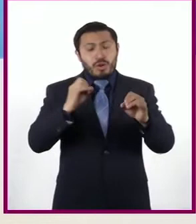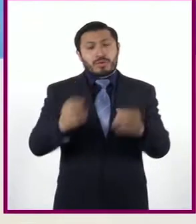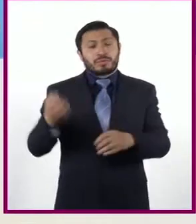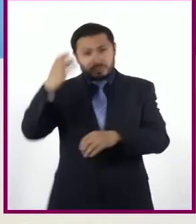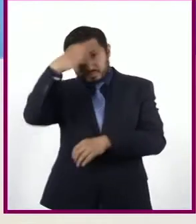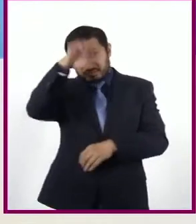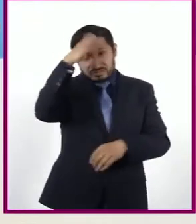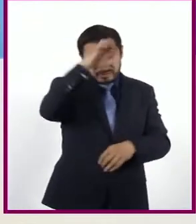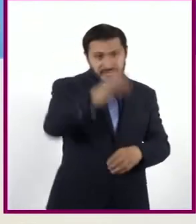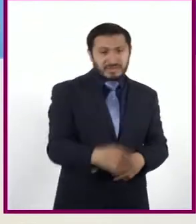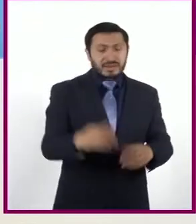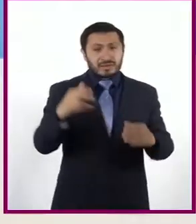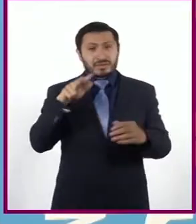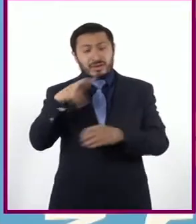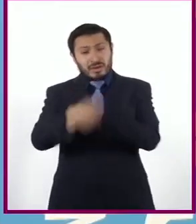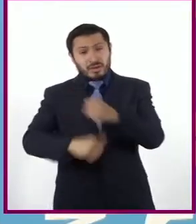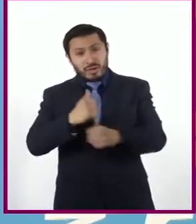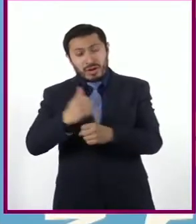o menores de edad.